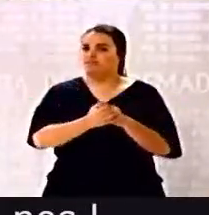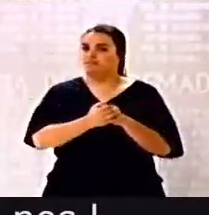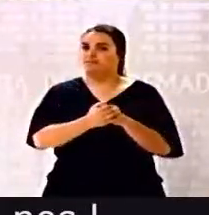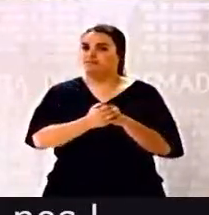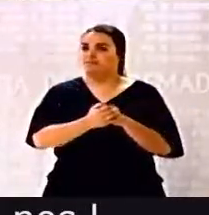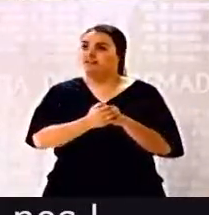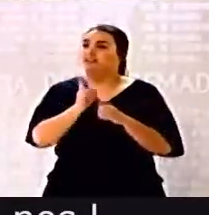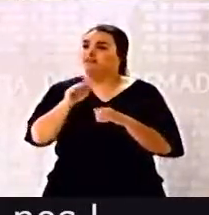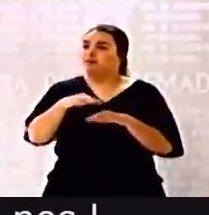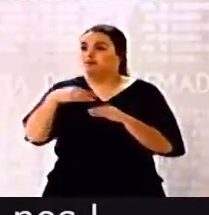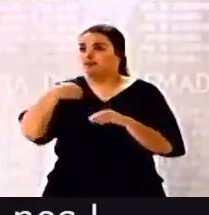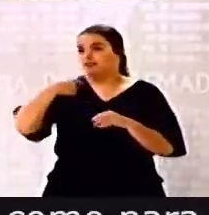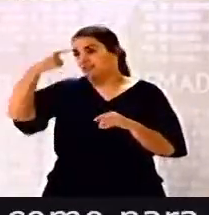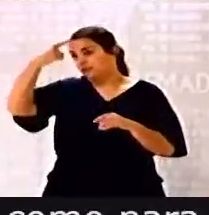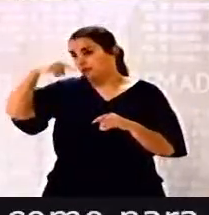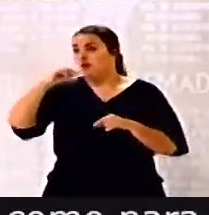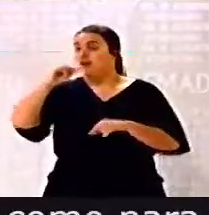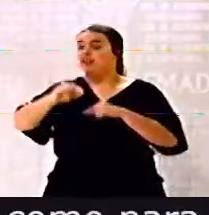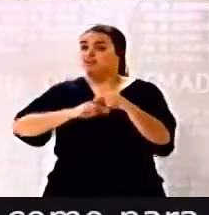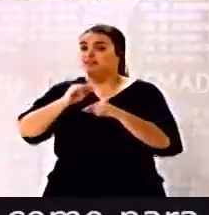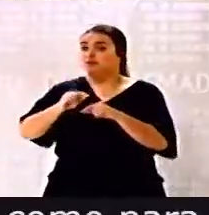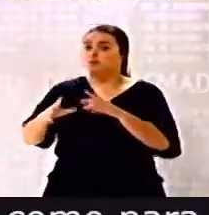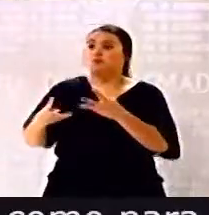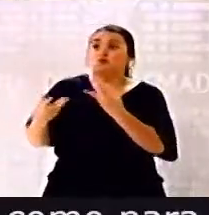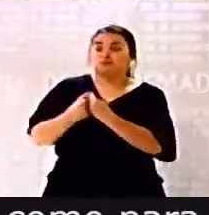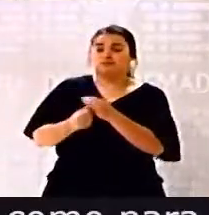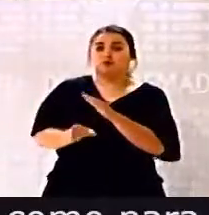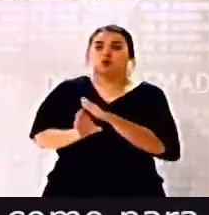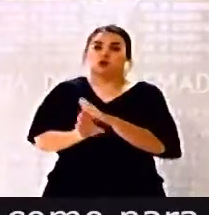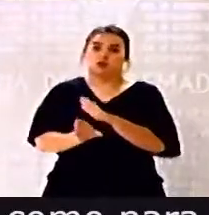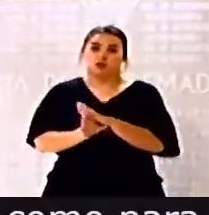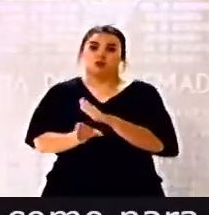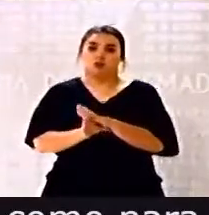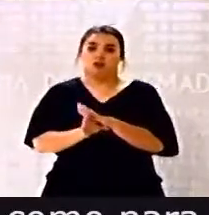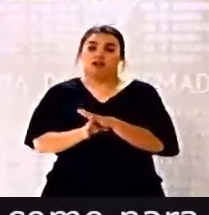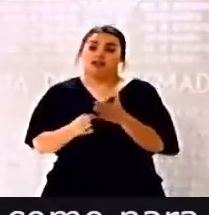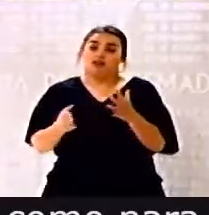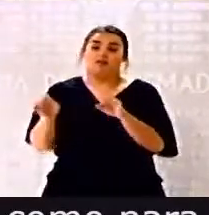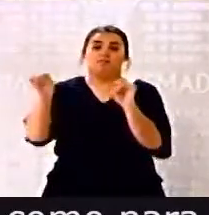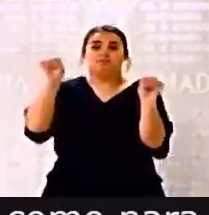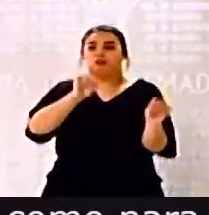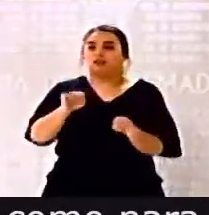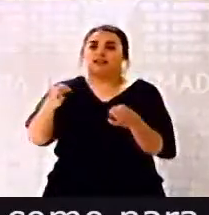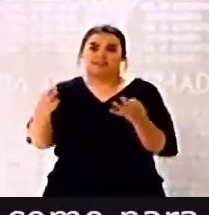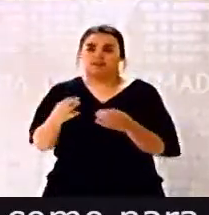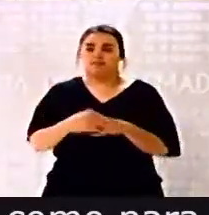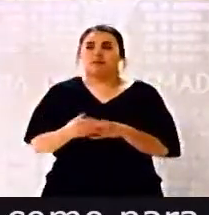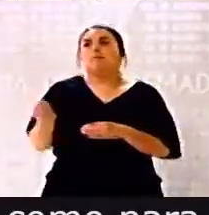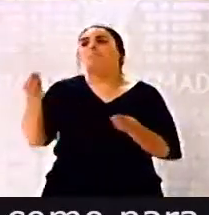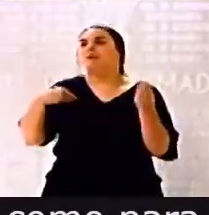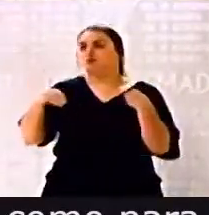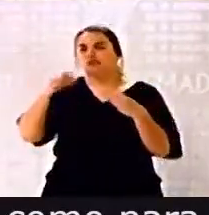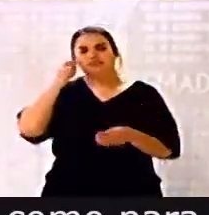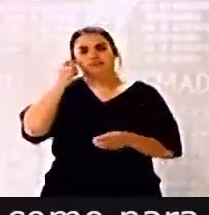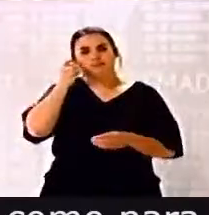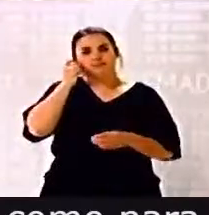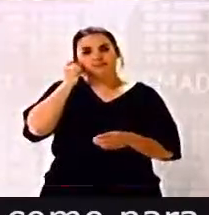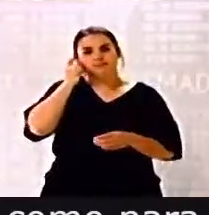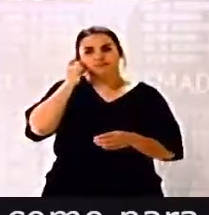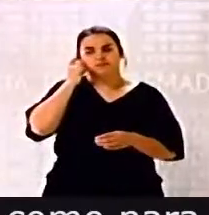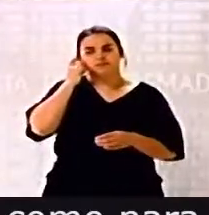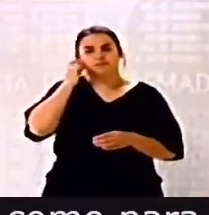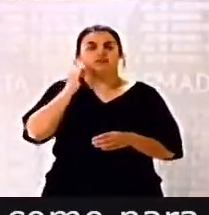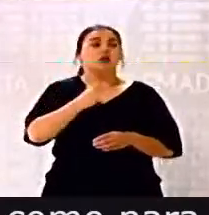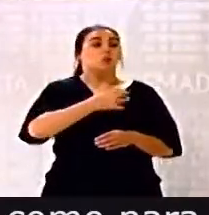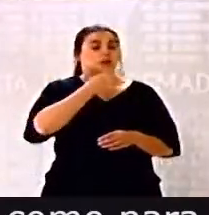para que sepamos que el virus todavía está con nosotros y tenemos que protegernos. Preguntas. Buenas